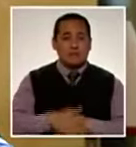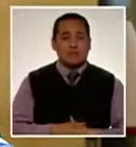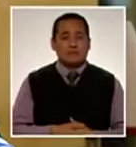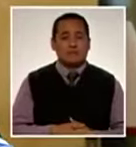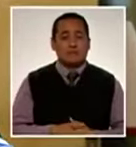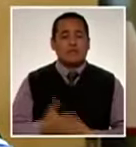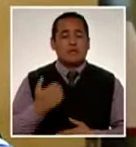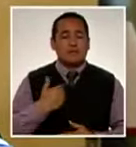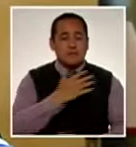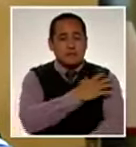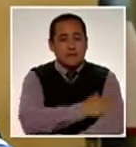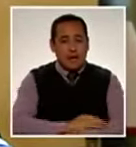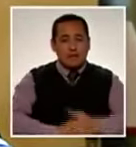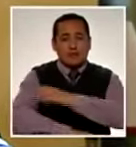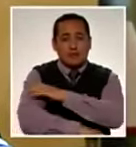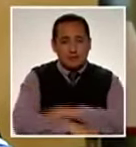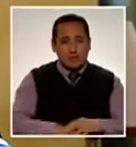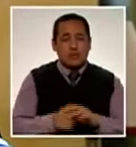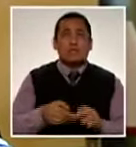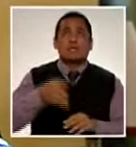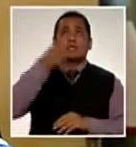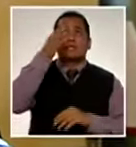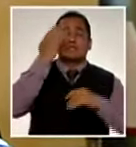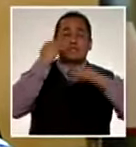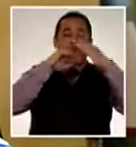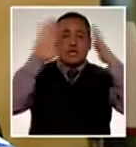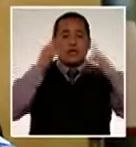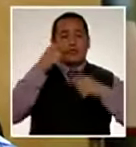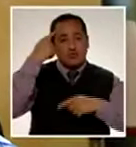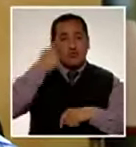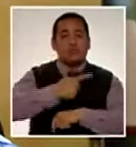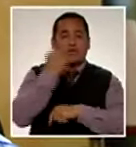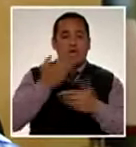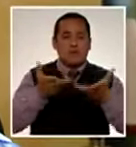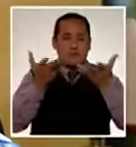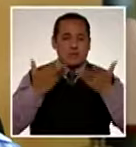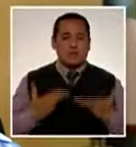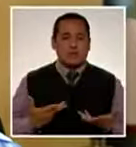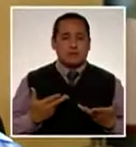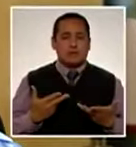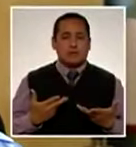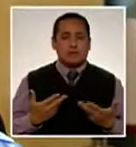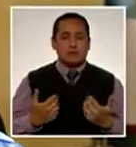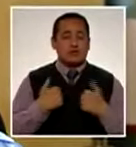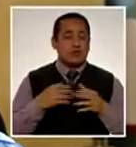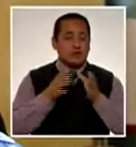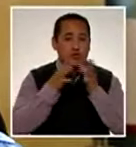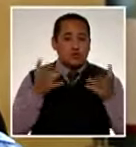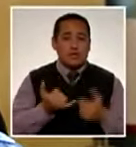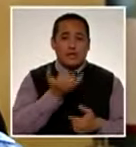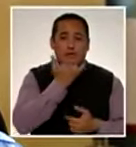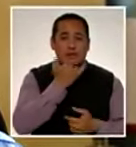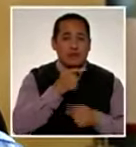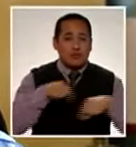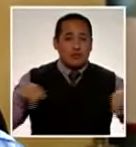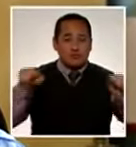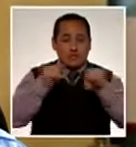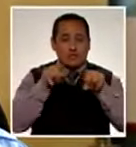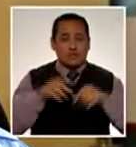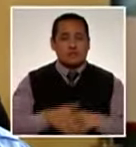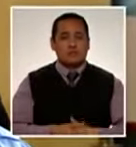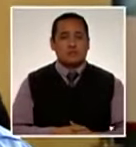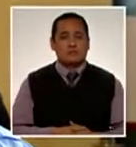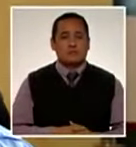legs are in heaven and I'll have them. Mis brazos, mis piernas están en el cielo y un día voy a tenerlos. And I don't know what you're going through. Y yo no sé qué está